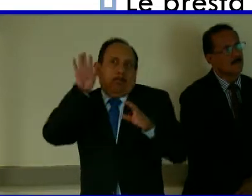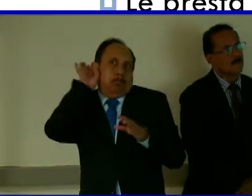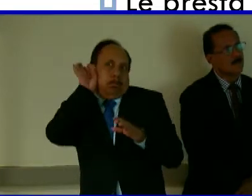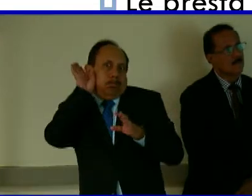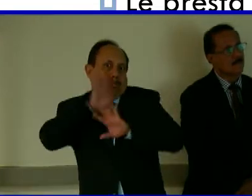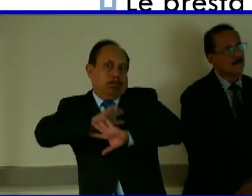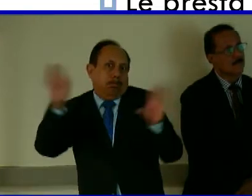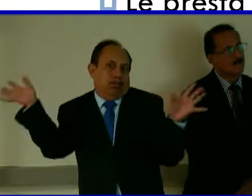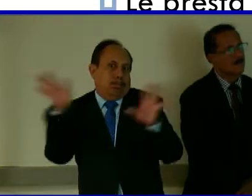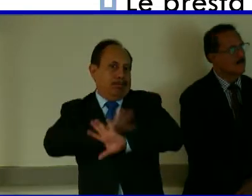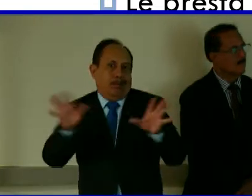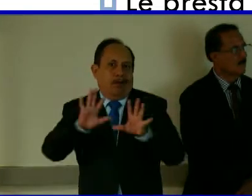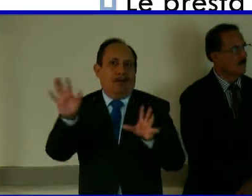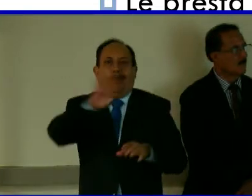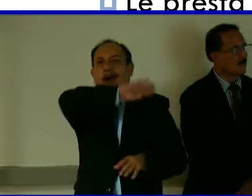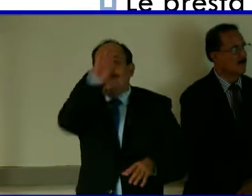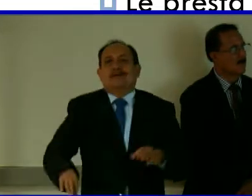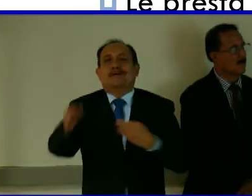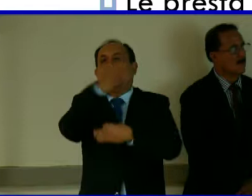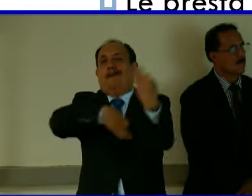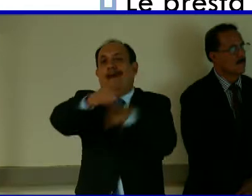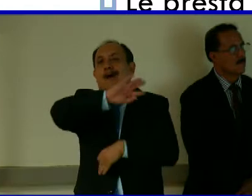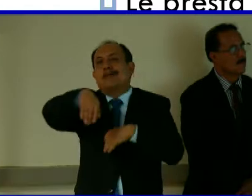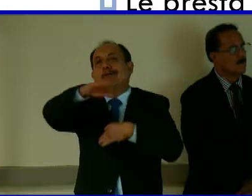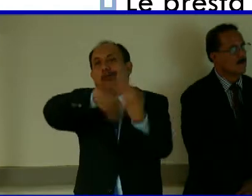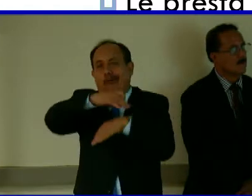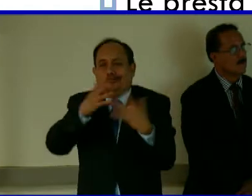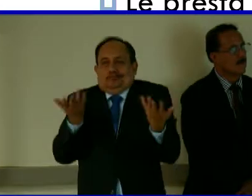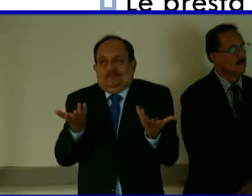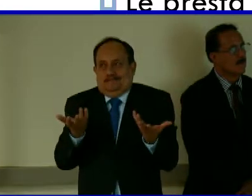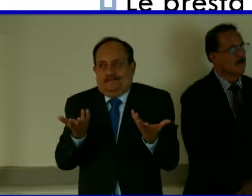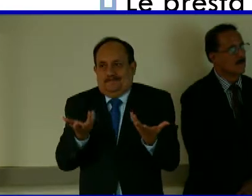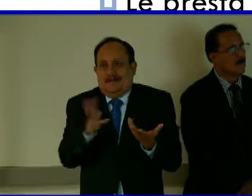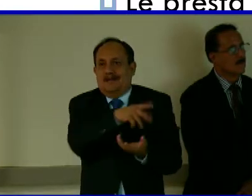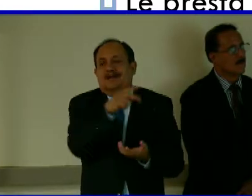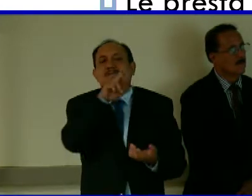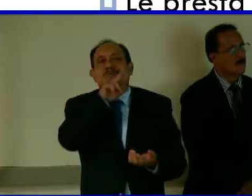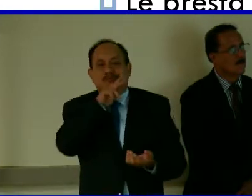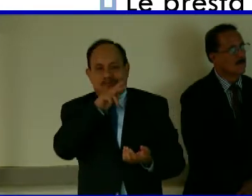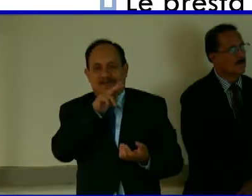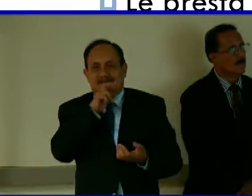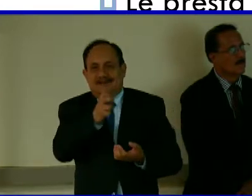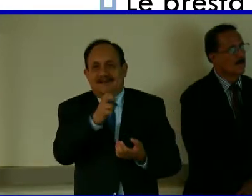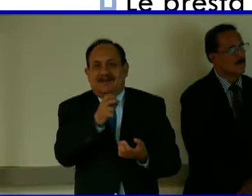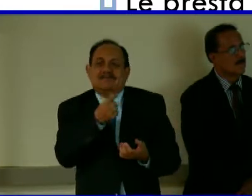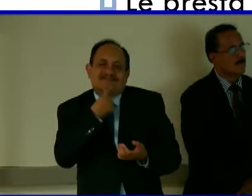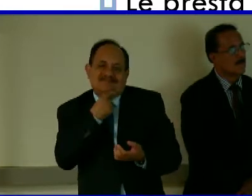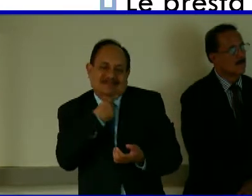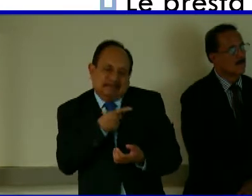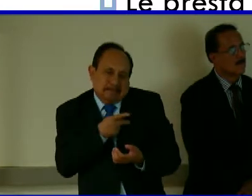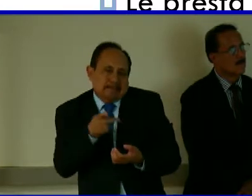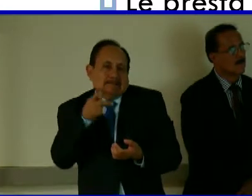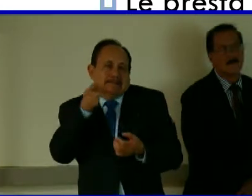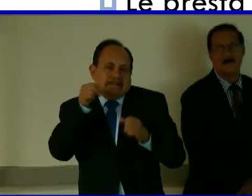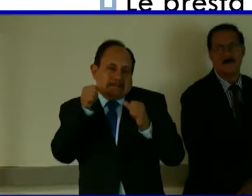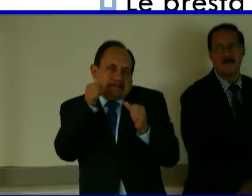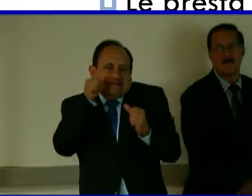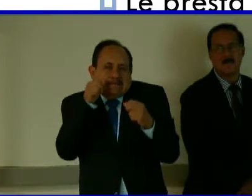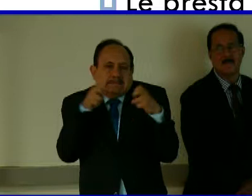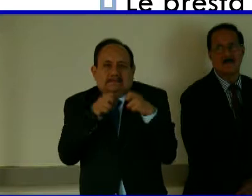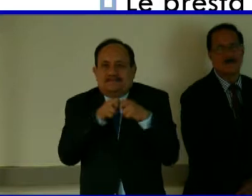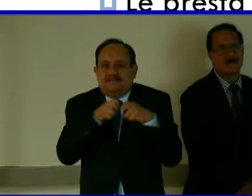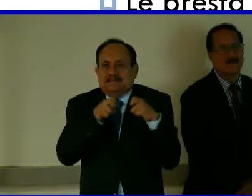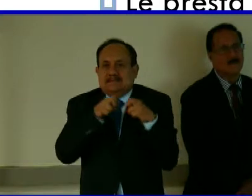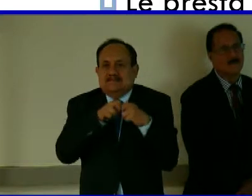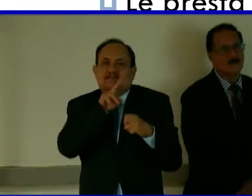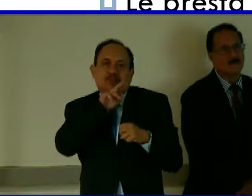porque estamos todos en el mismo bote. O sea que, pero esa preocupación, ese pobre niño con esa tensión